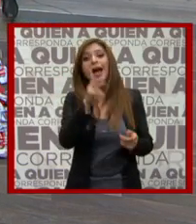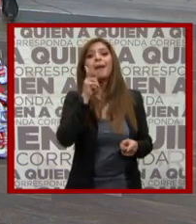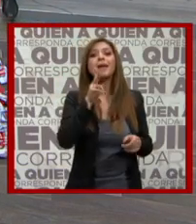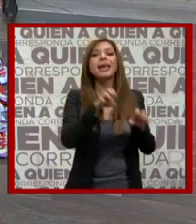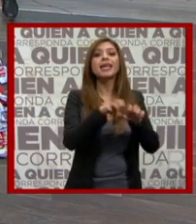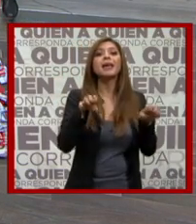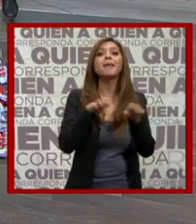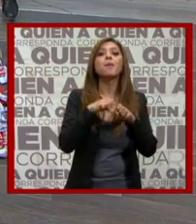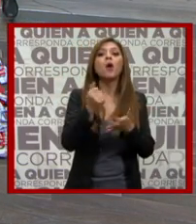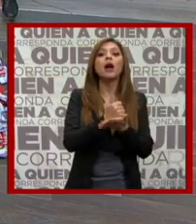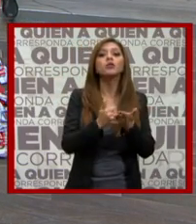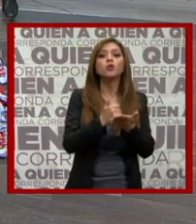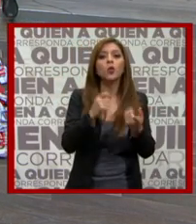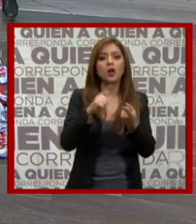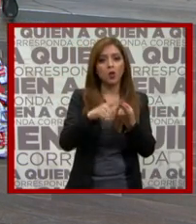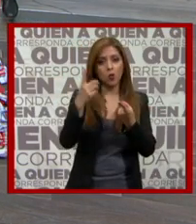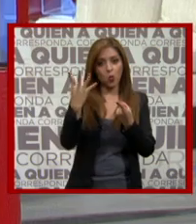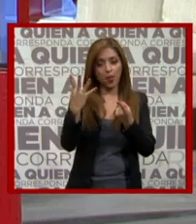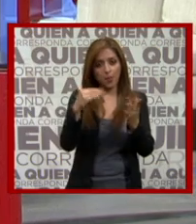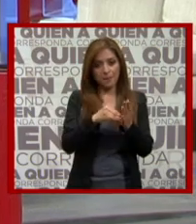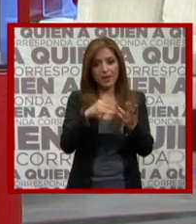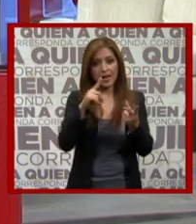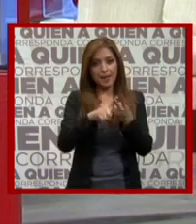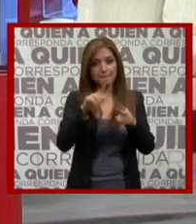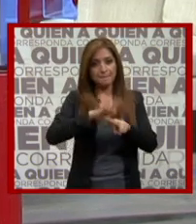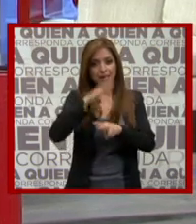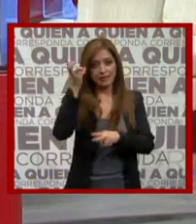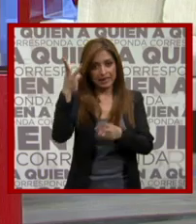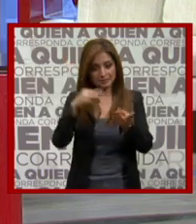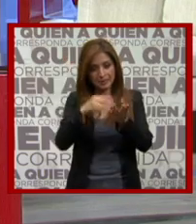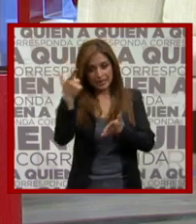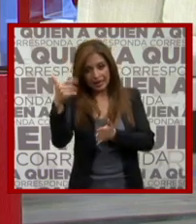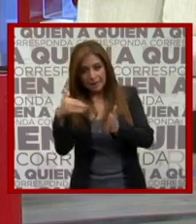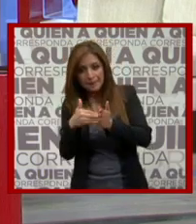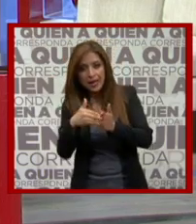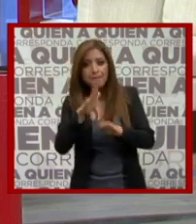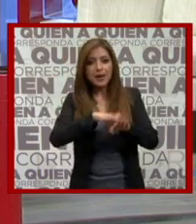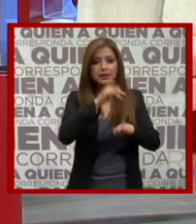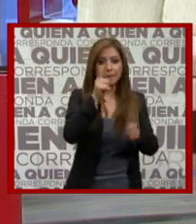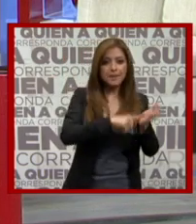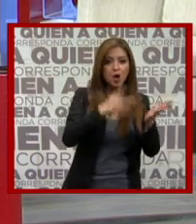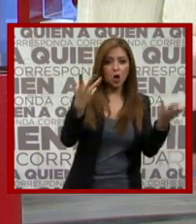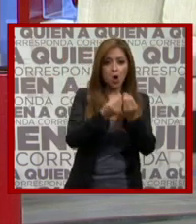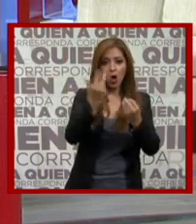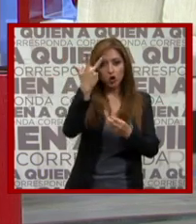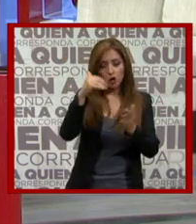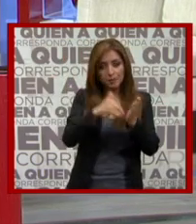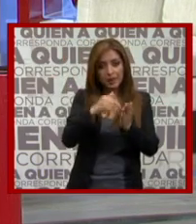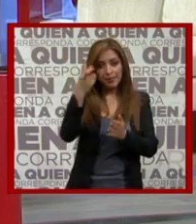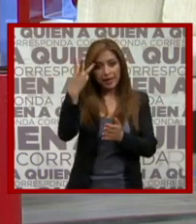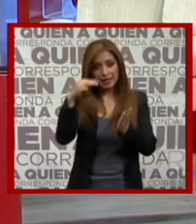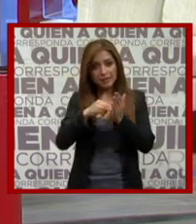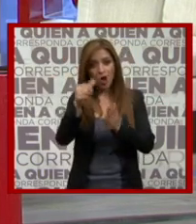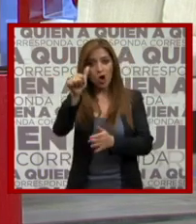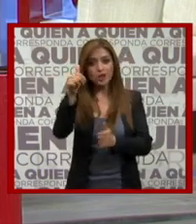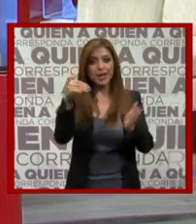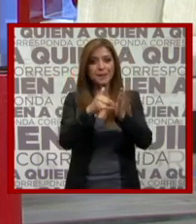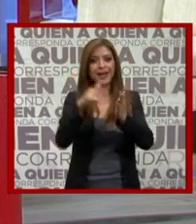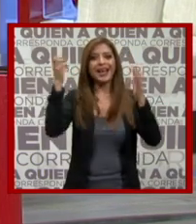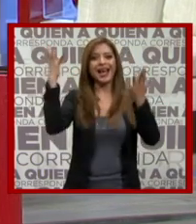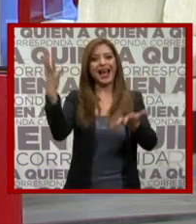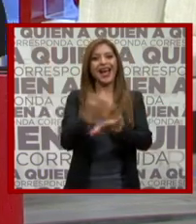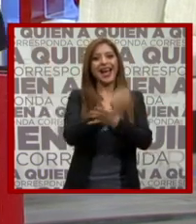equipo azul logró acumular la cantidad de 4 mil, más 3 mil son 7 mil, más 1000 tenemos 8 mil, más 3 mil son 11 mil. ¡Ganó el equipo